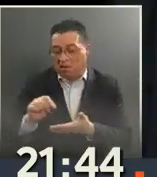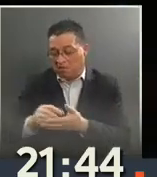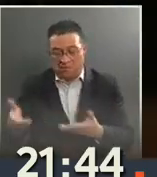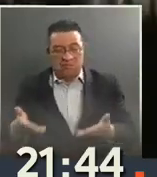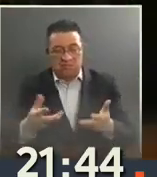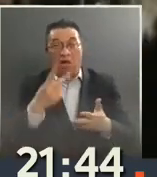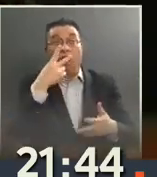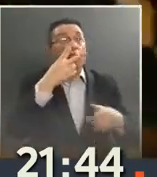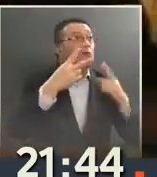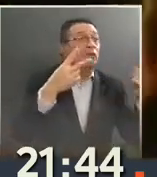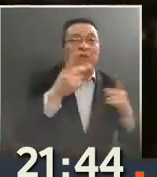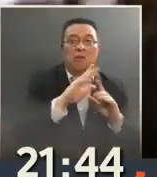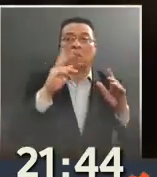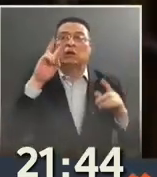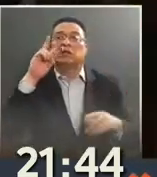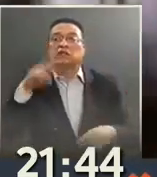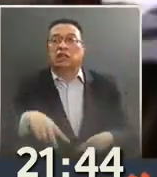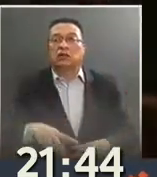los detalles.